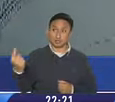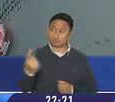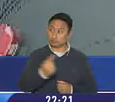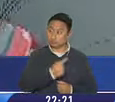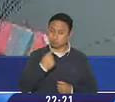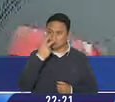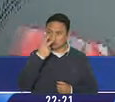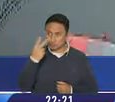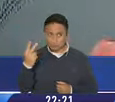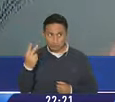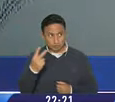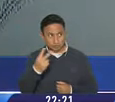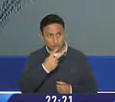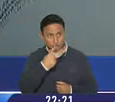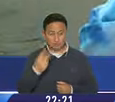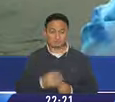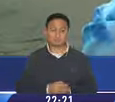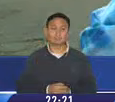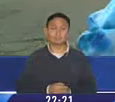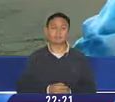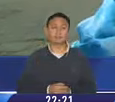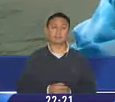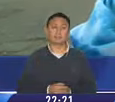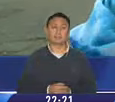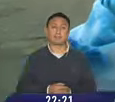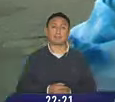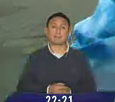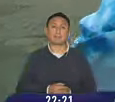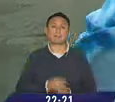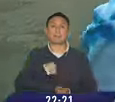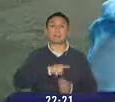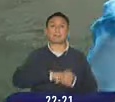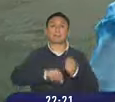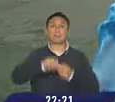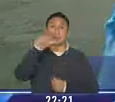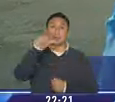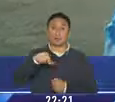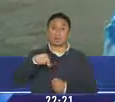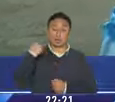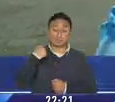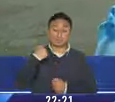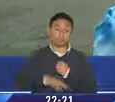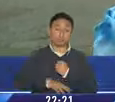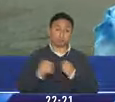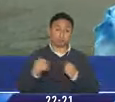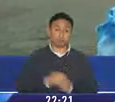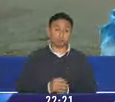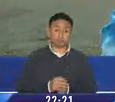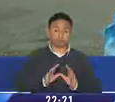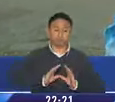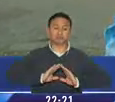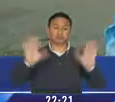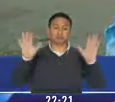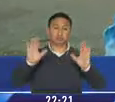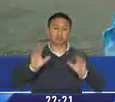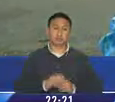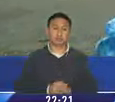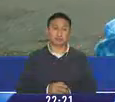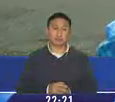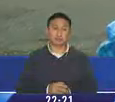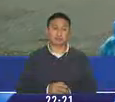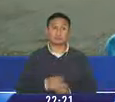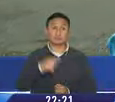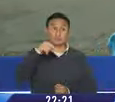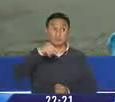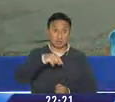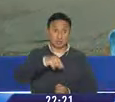motocicletas que circulan por la zona. Les asaltan a mi hija, le quitaron la cartera ahí y le dejaron en el piso. No, aquí